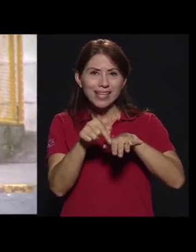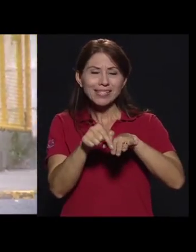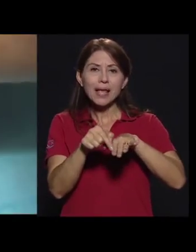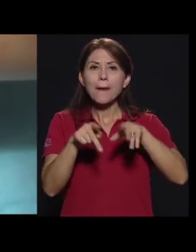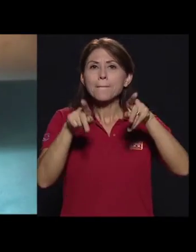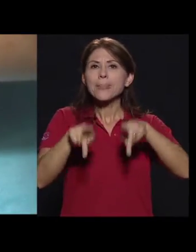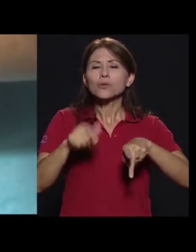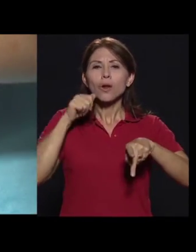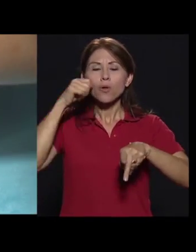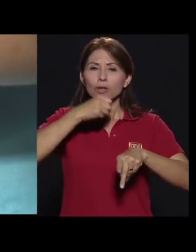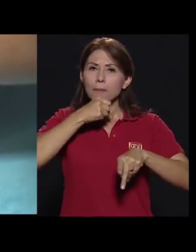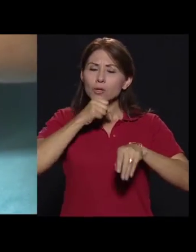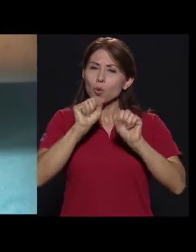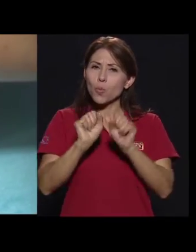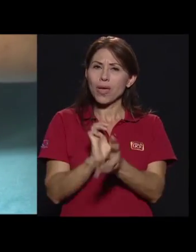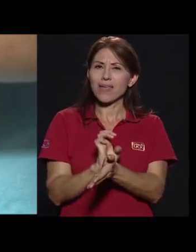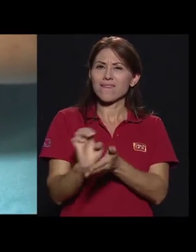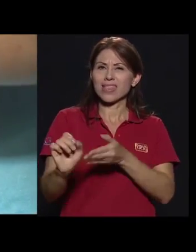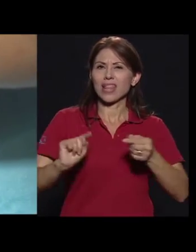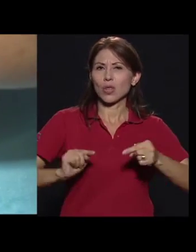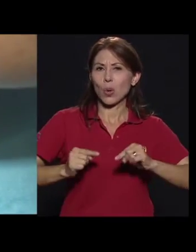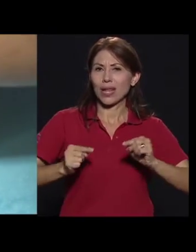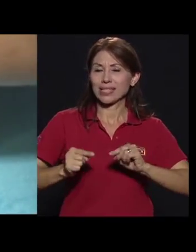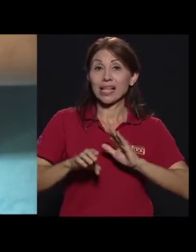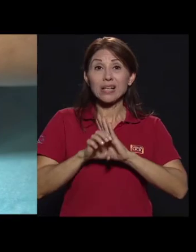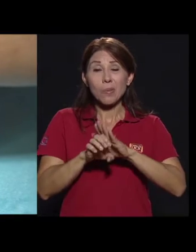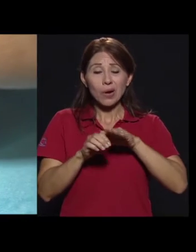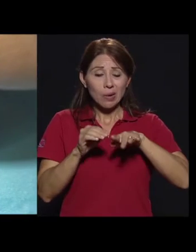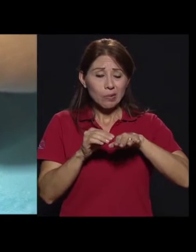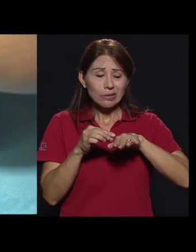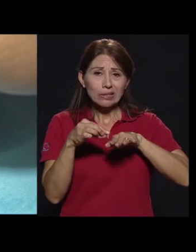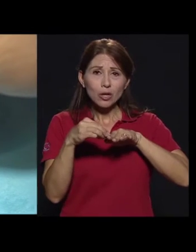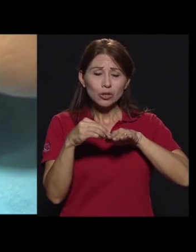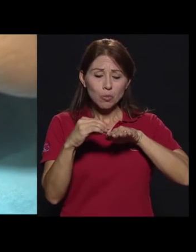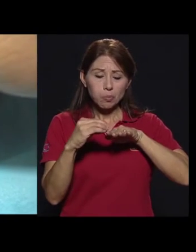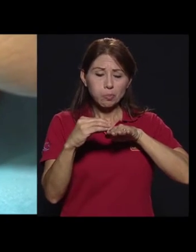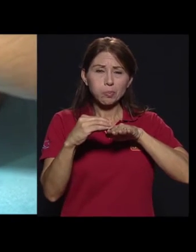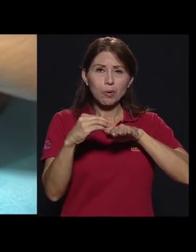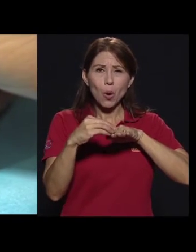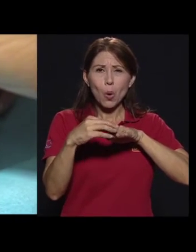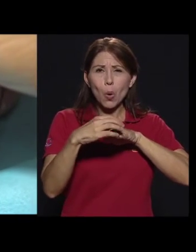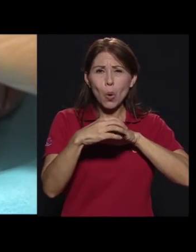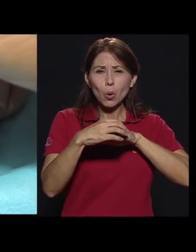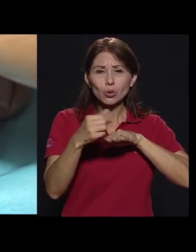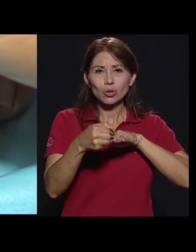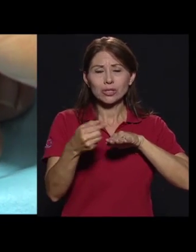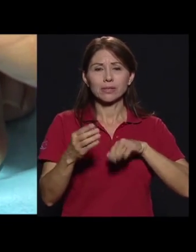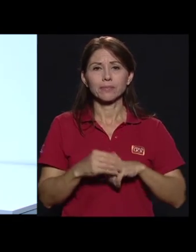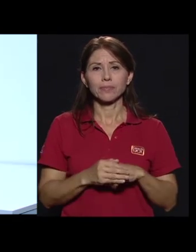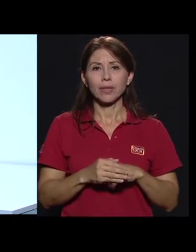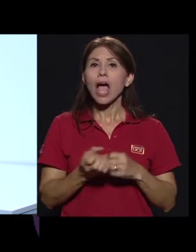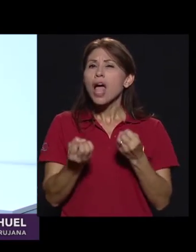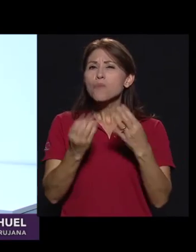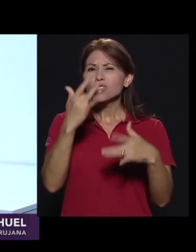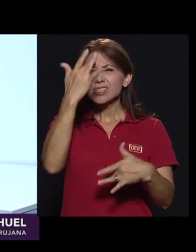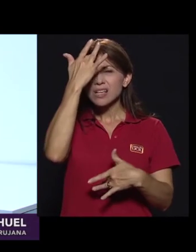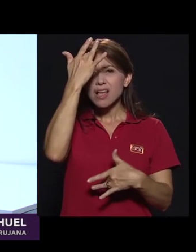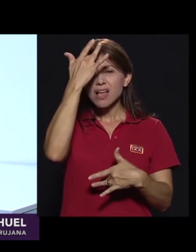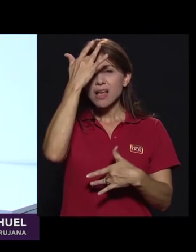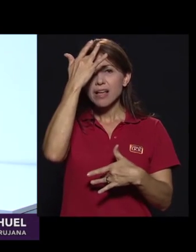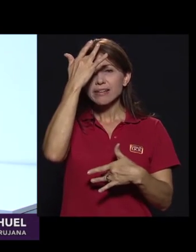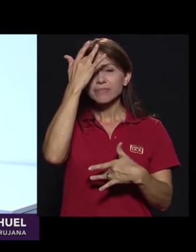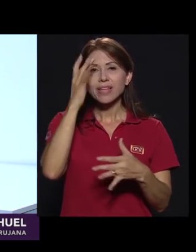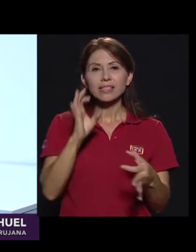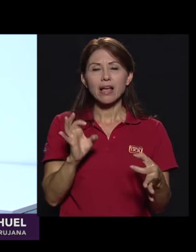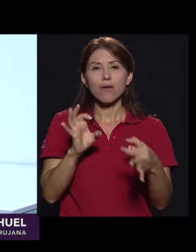la persona adulta mayor puede prevenir dolencias como los hongos en los pies o el engrosamiento de las uñas. Hay muchas patologías que están